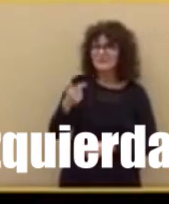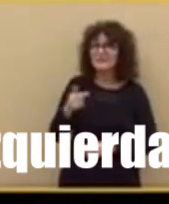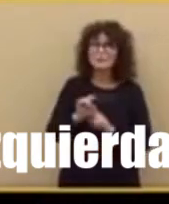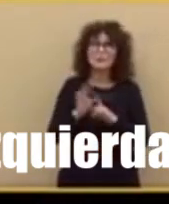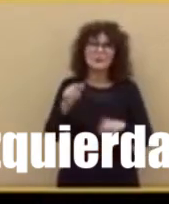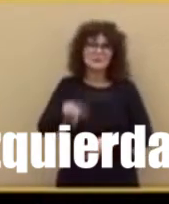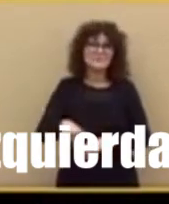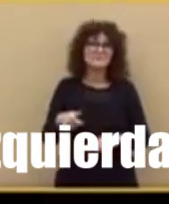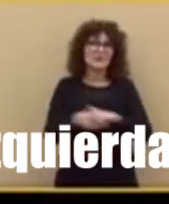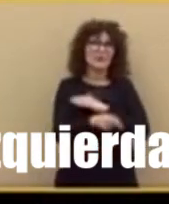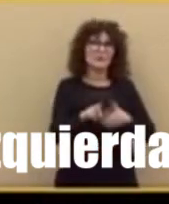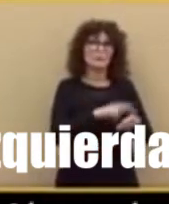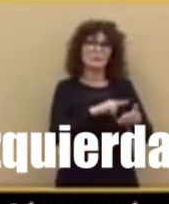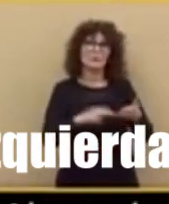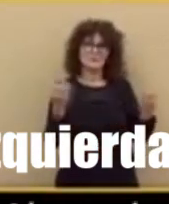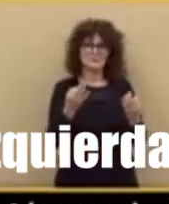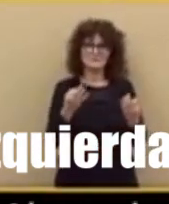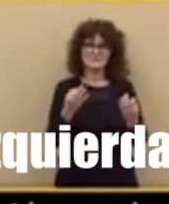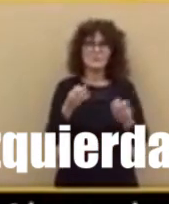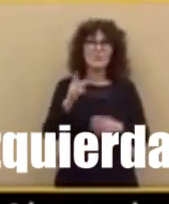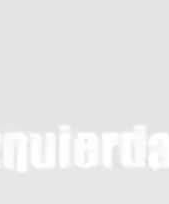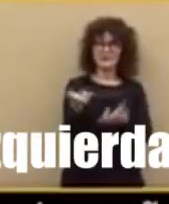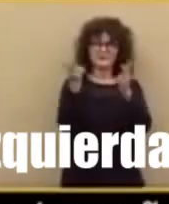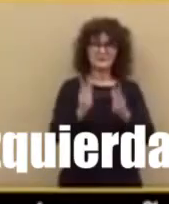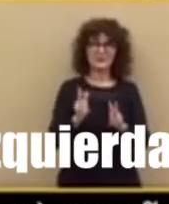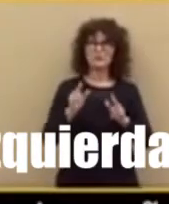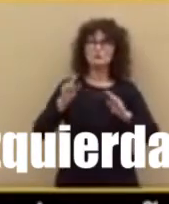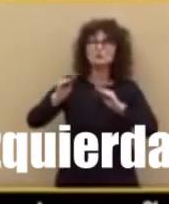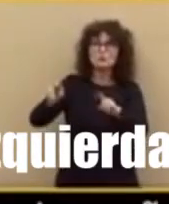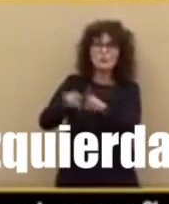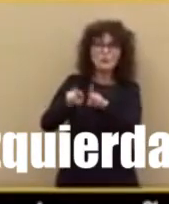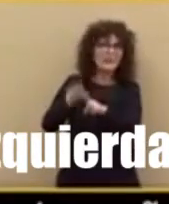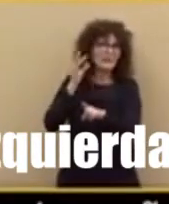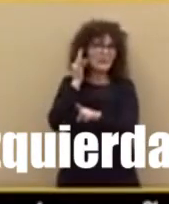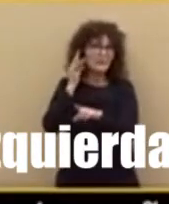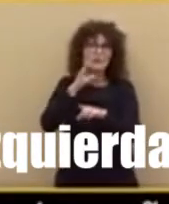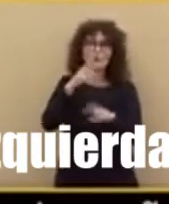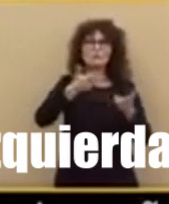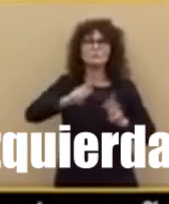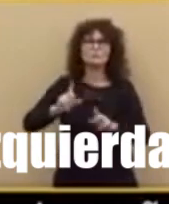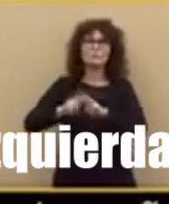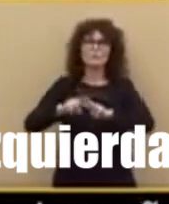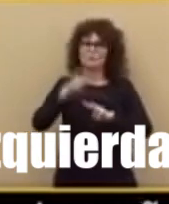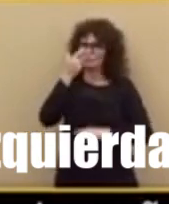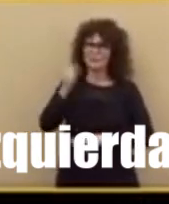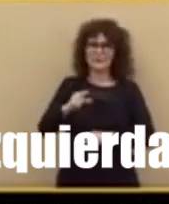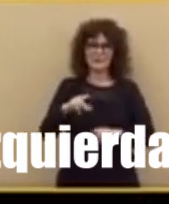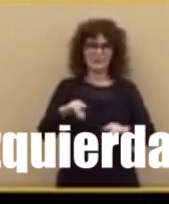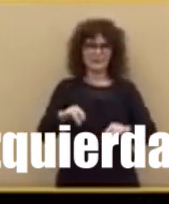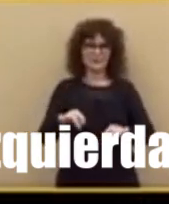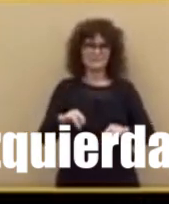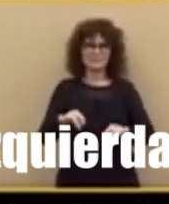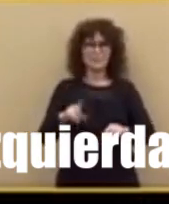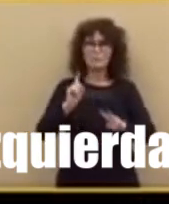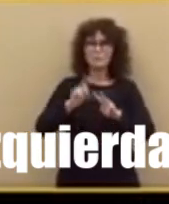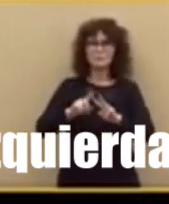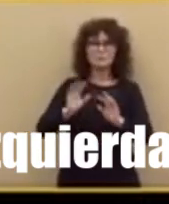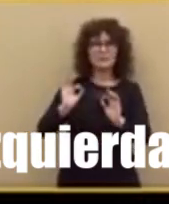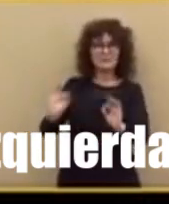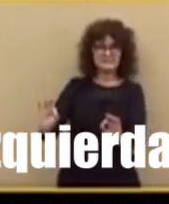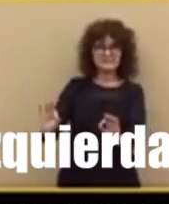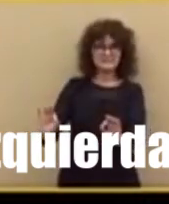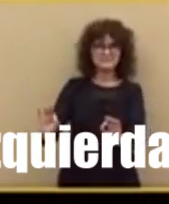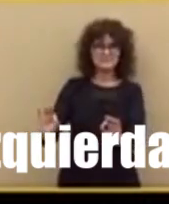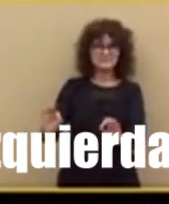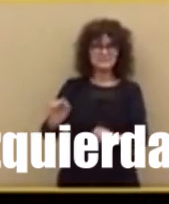más de Vox para que Sánchez siga en la Moncloa. Vox es lo que es, pero respeto